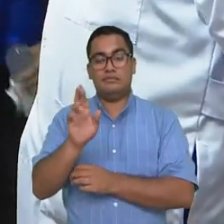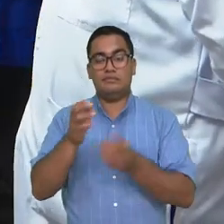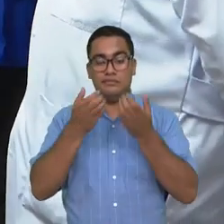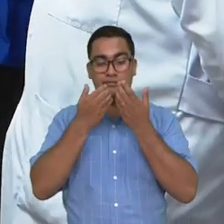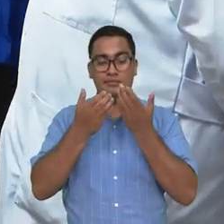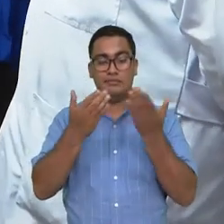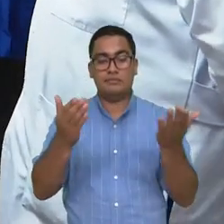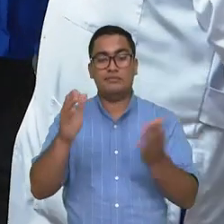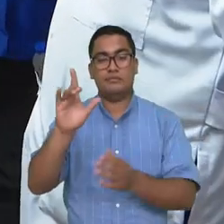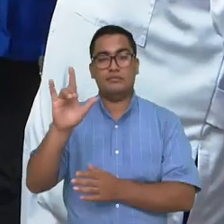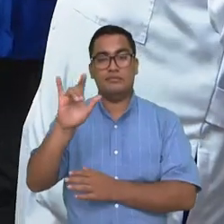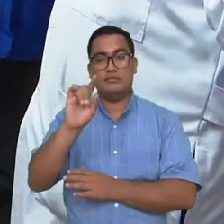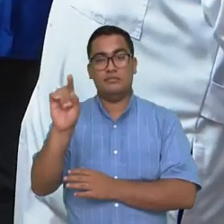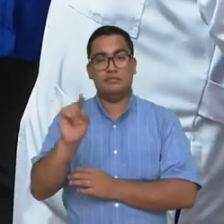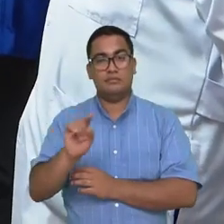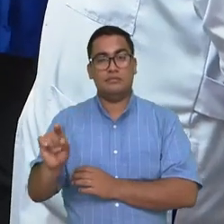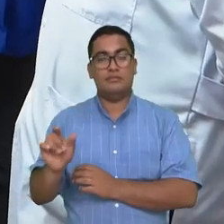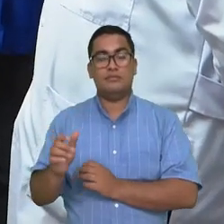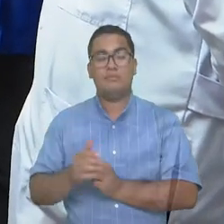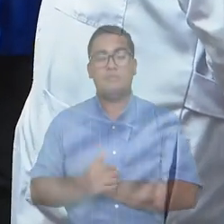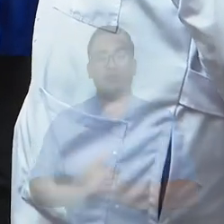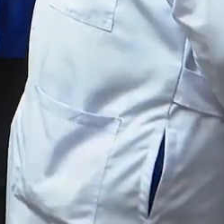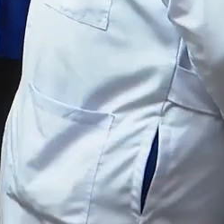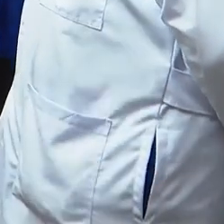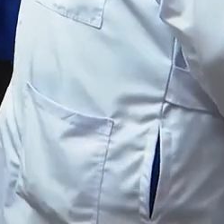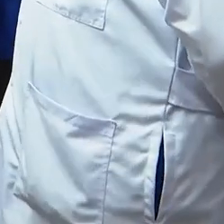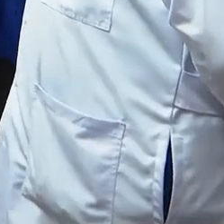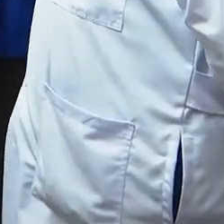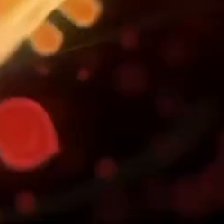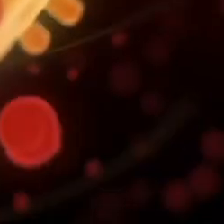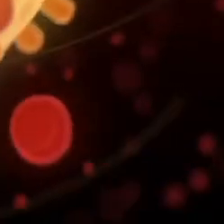canal parlamentario, informó Liz Escoto.